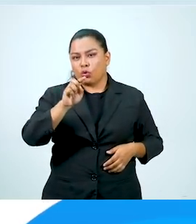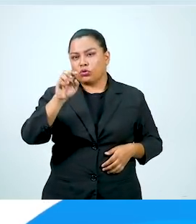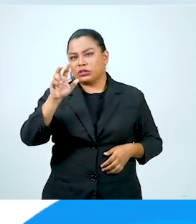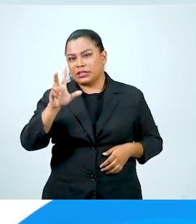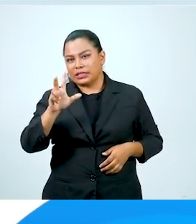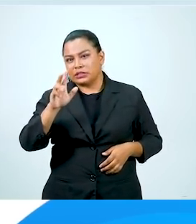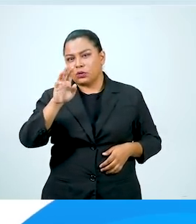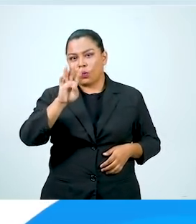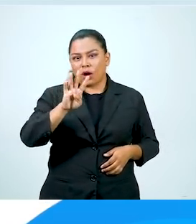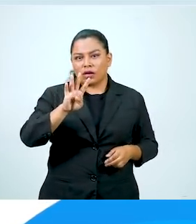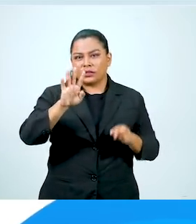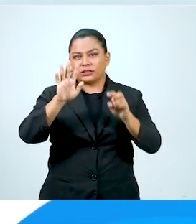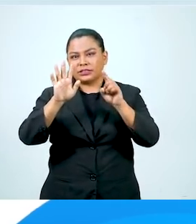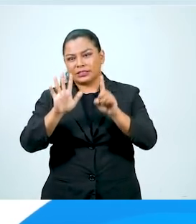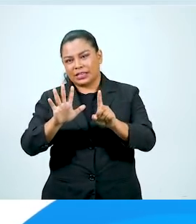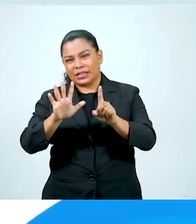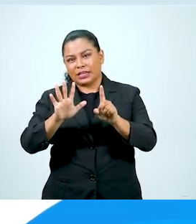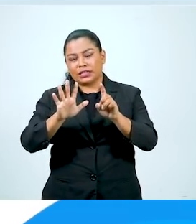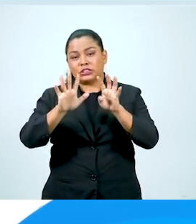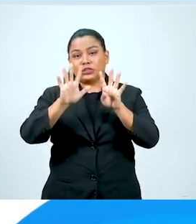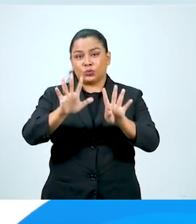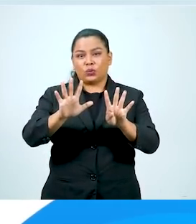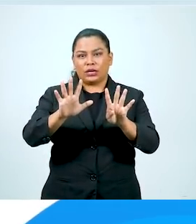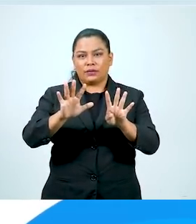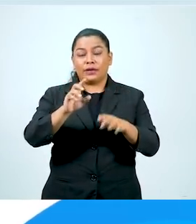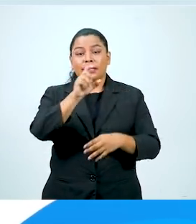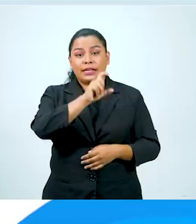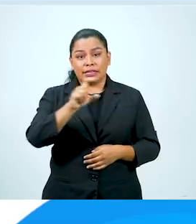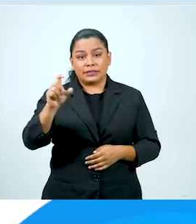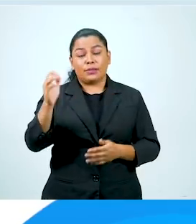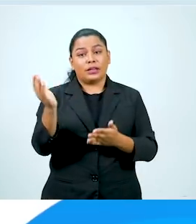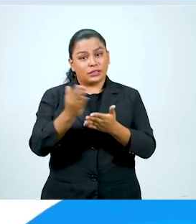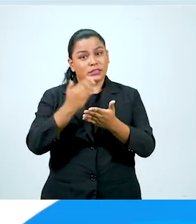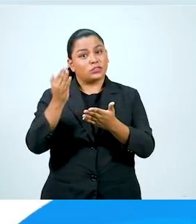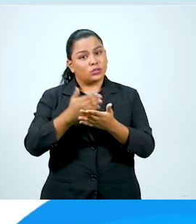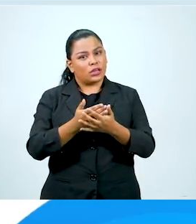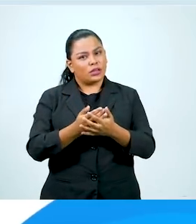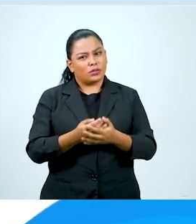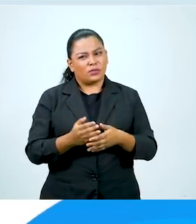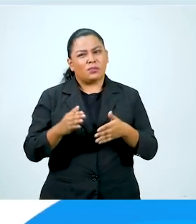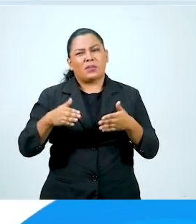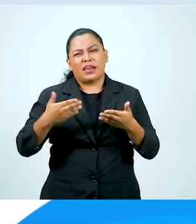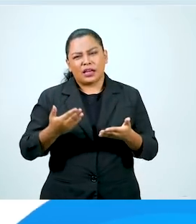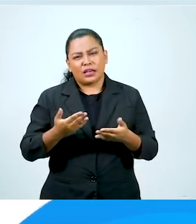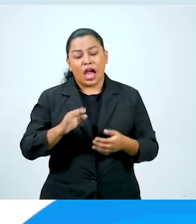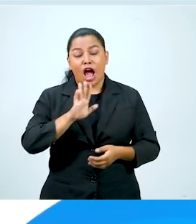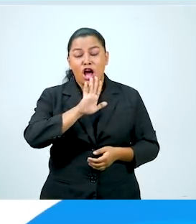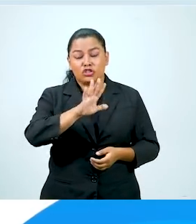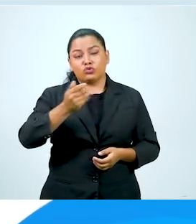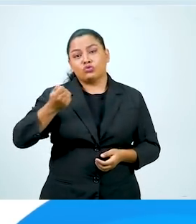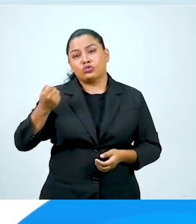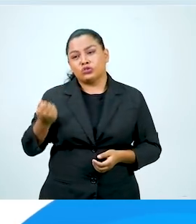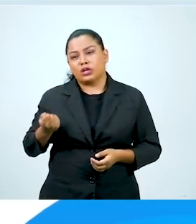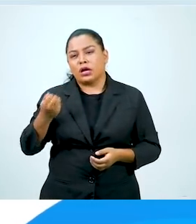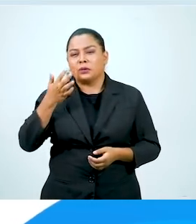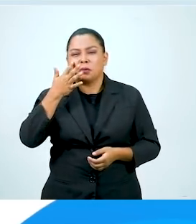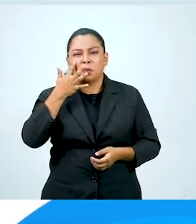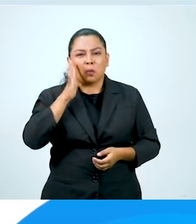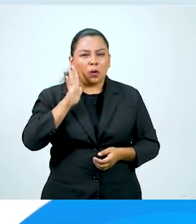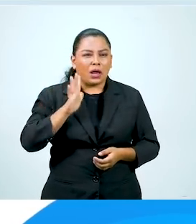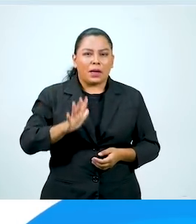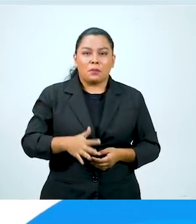1, 3, 4, 6 y 9 de la semana en estudio, para que los estudiantes que, por